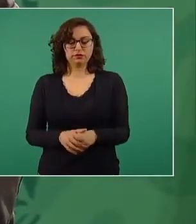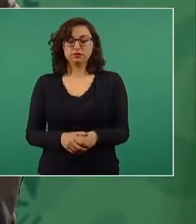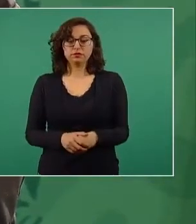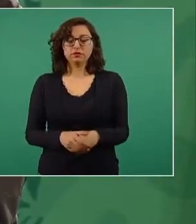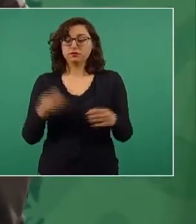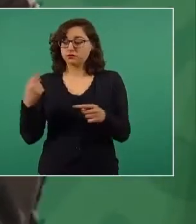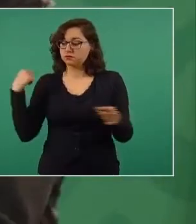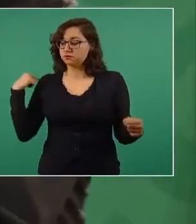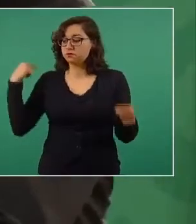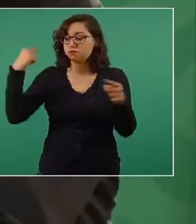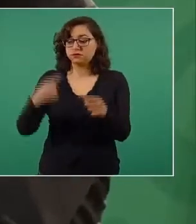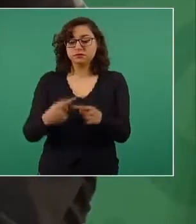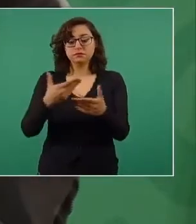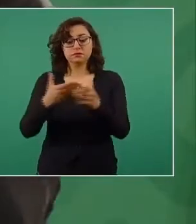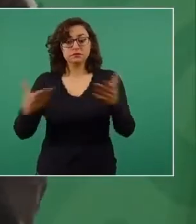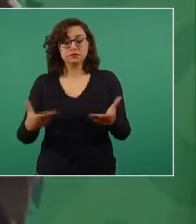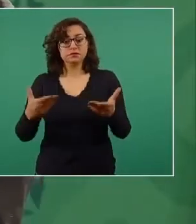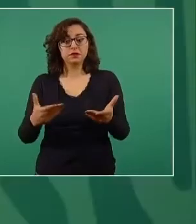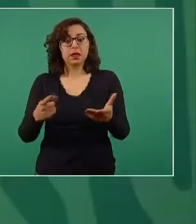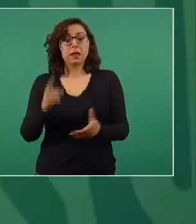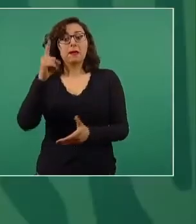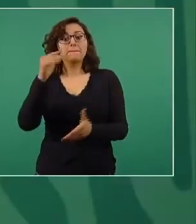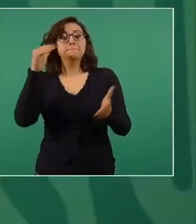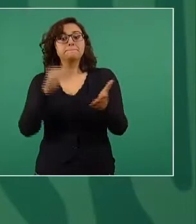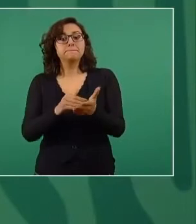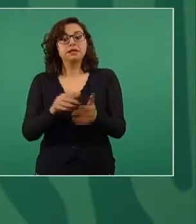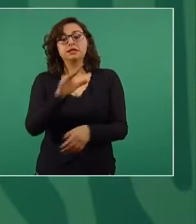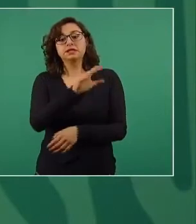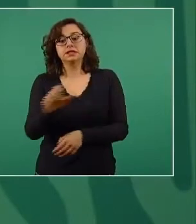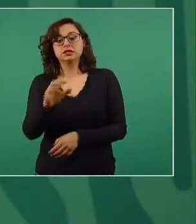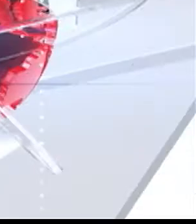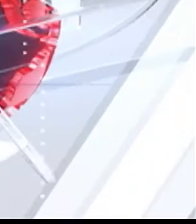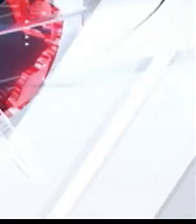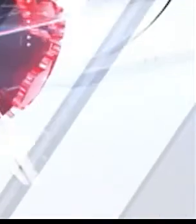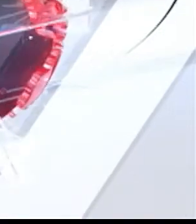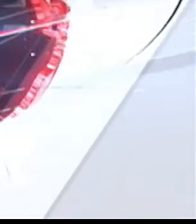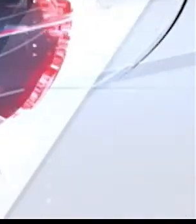también como el apoyo de las brigadas médicas de la República de Cuba.